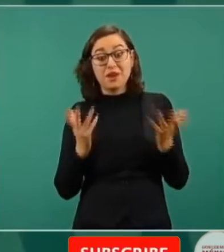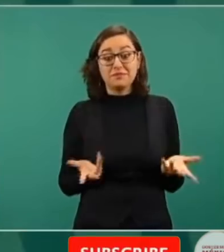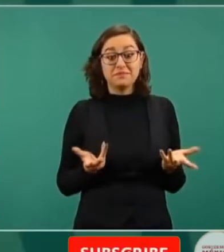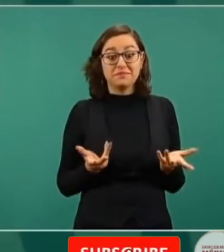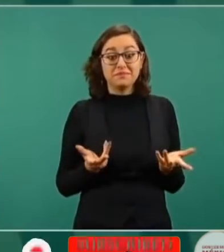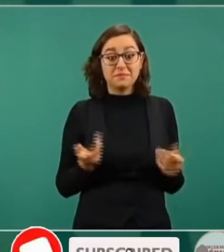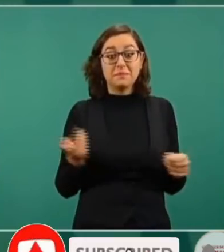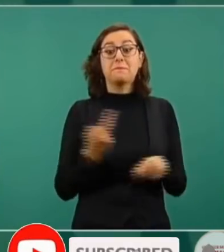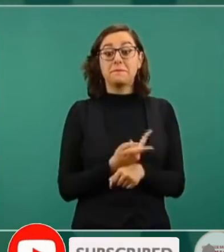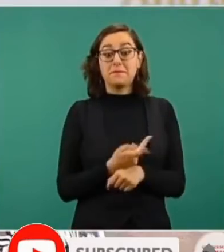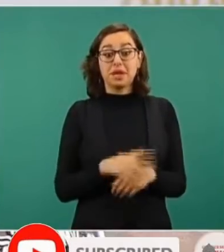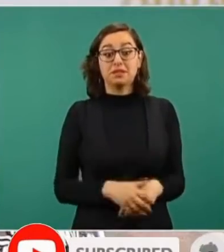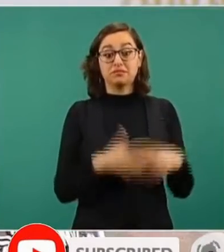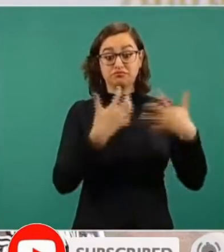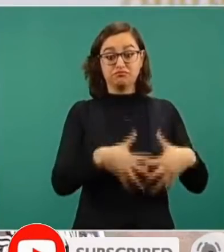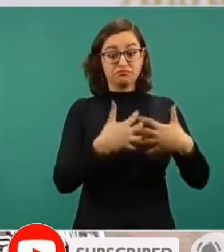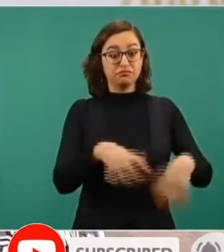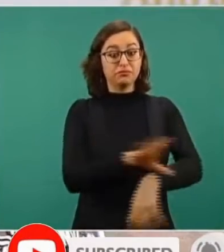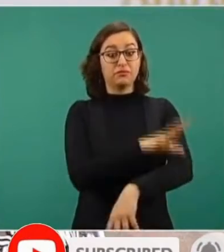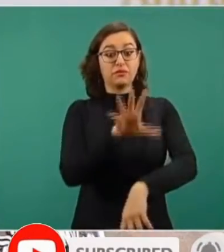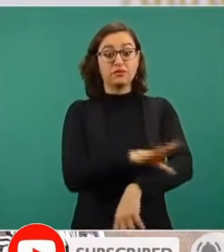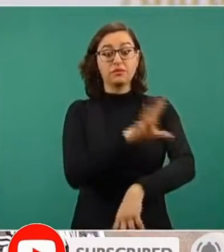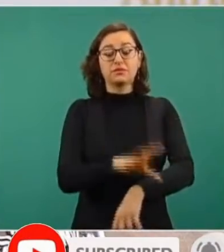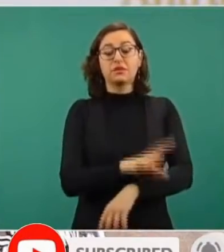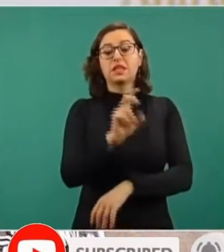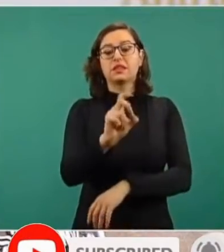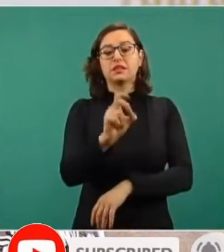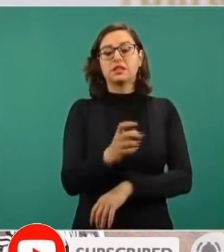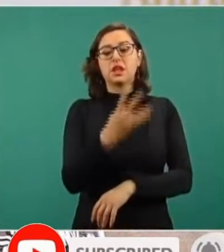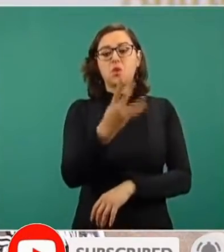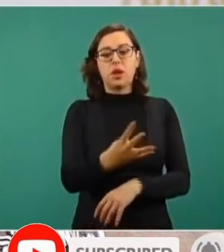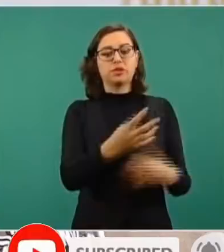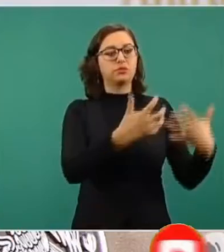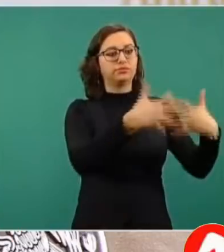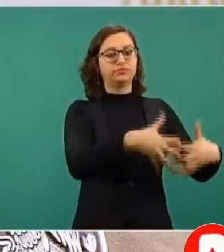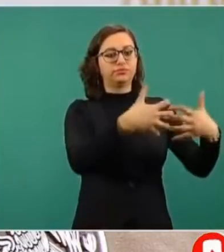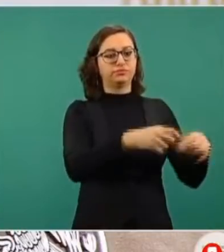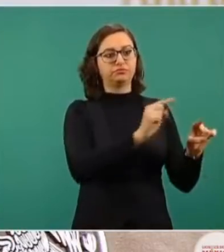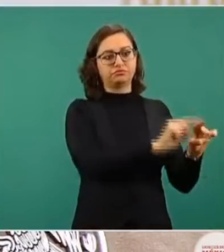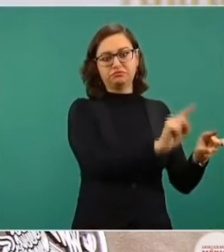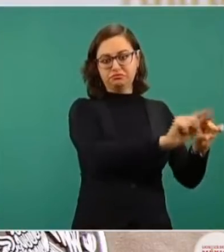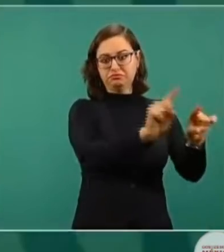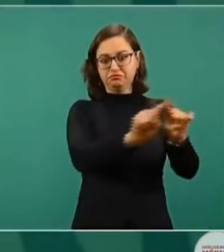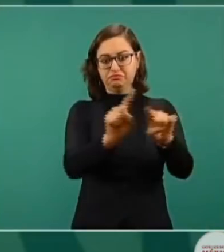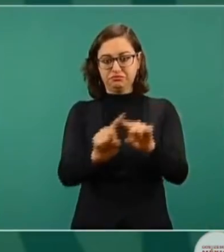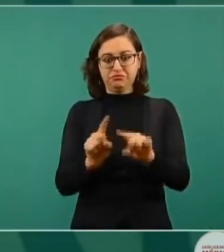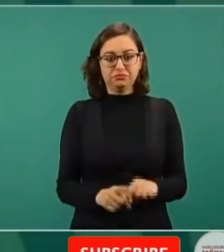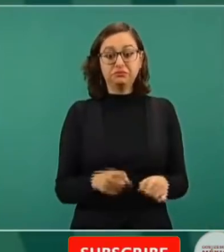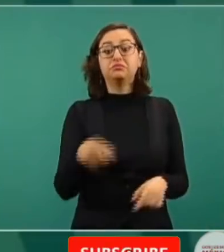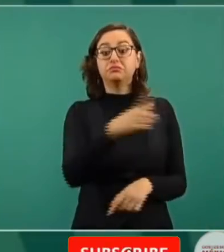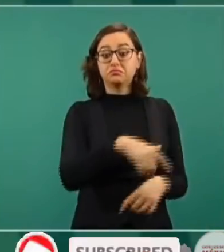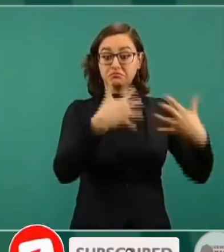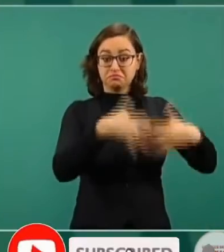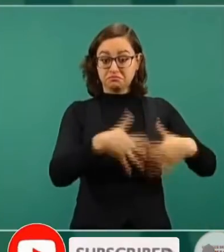centrales, ¿verdad?, generadores independientes, ¿verdad?, 34 centrales que producen ya el 40%